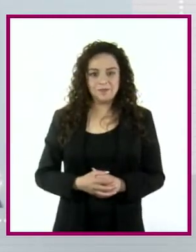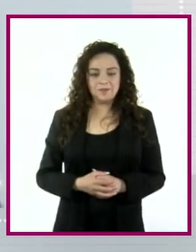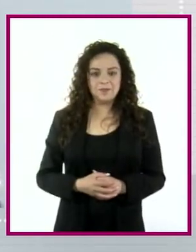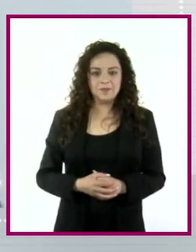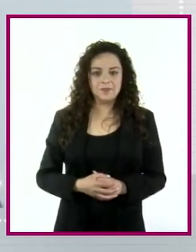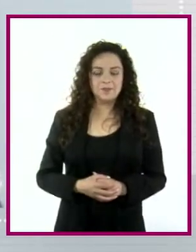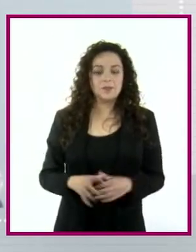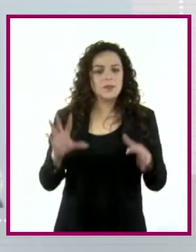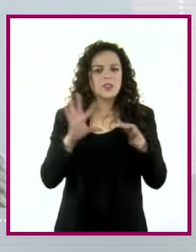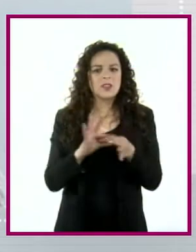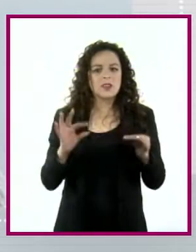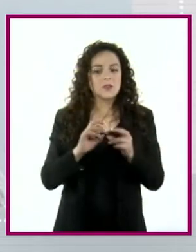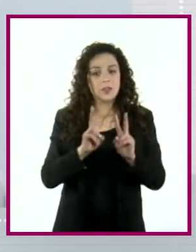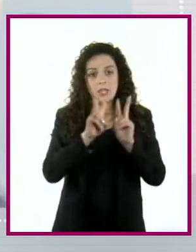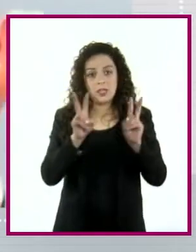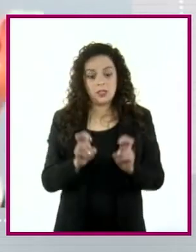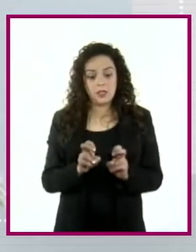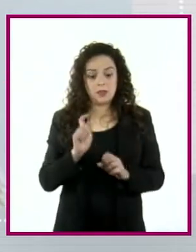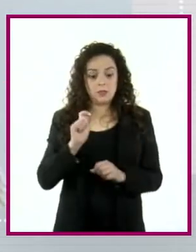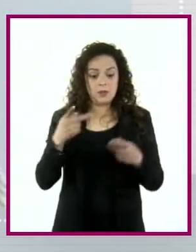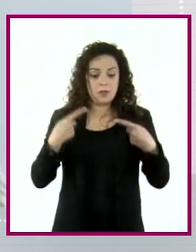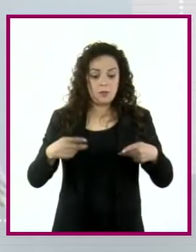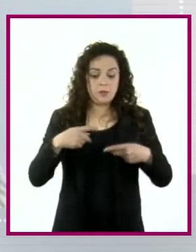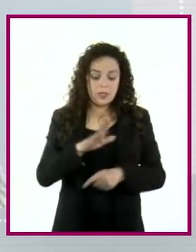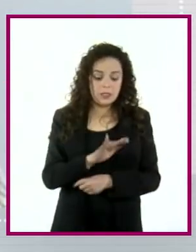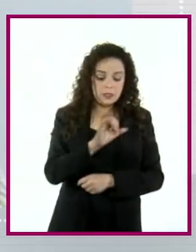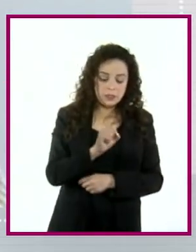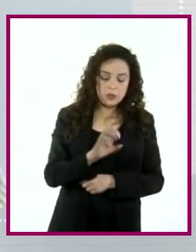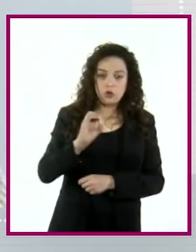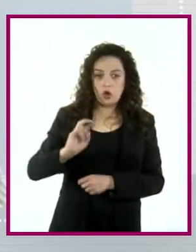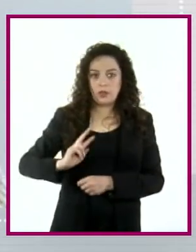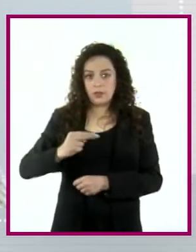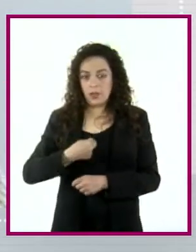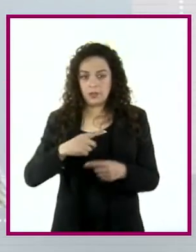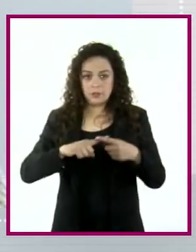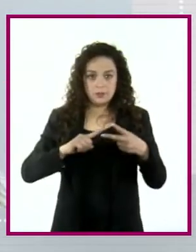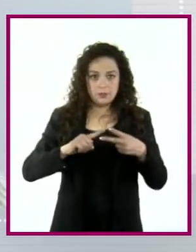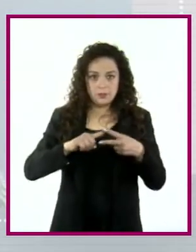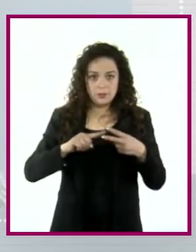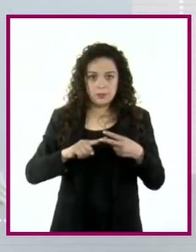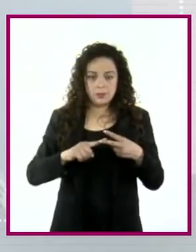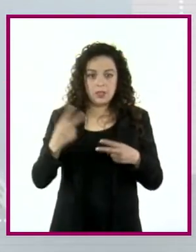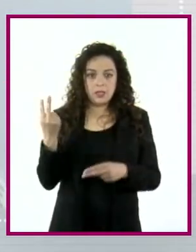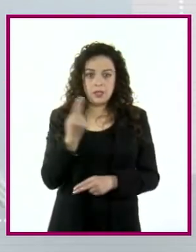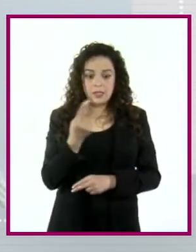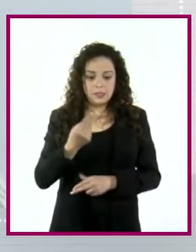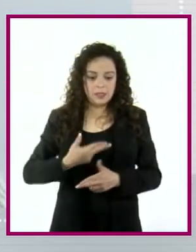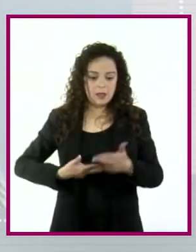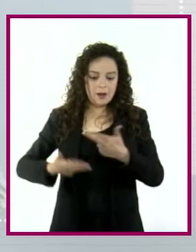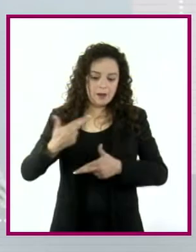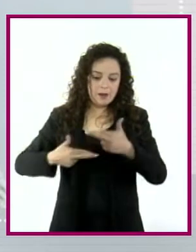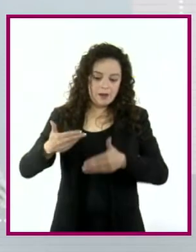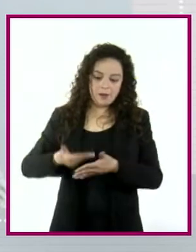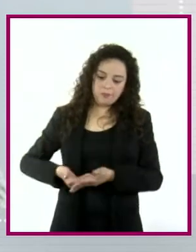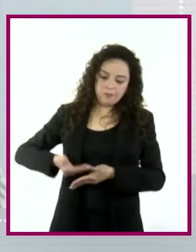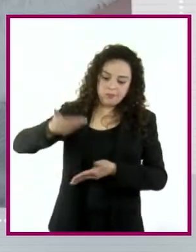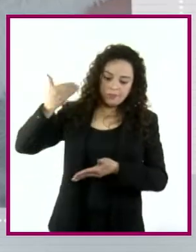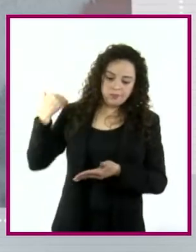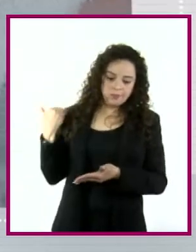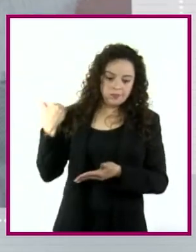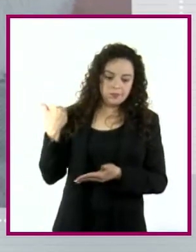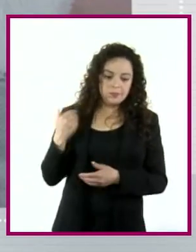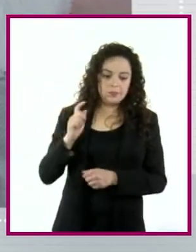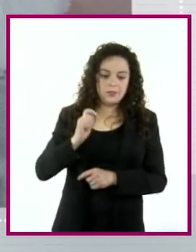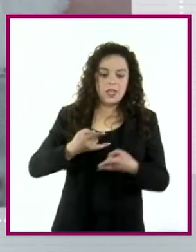cuando hablamos de personas cis o personas trans, nos tenemos que remontar un poquito a